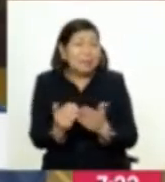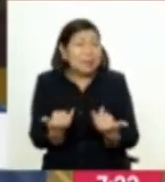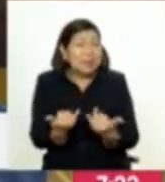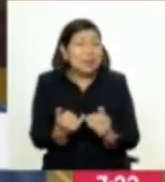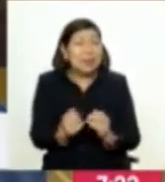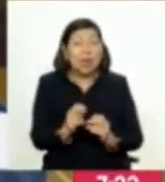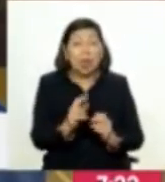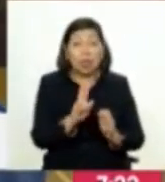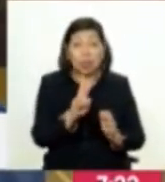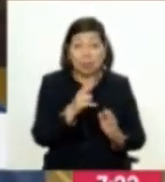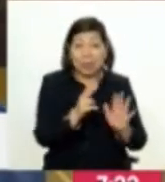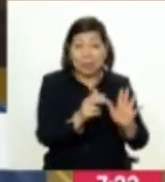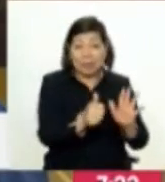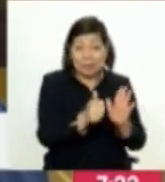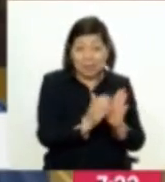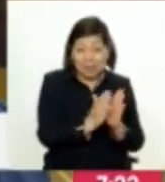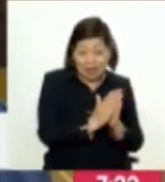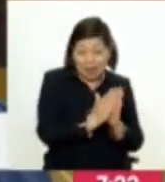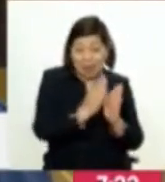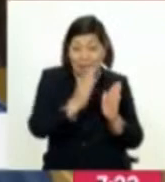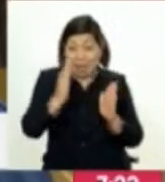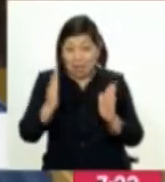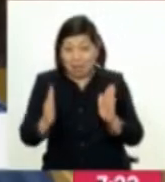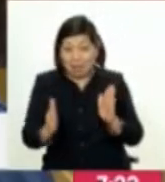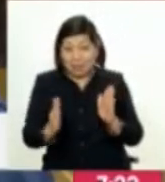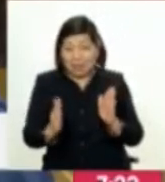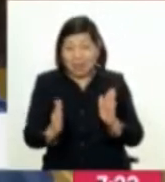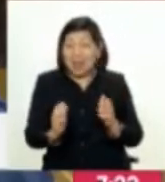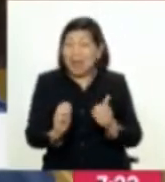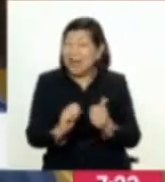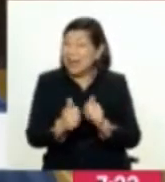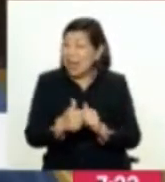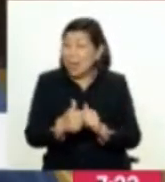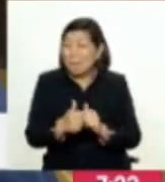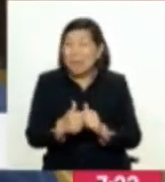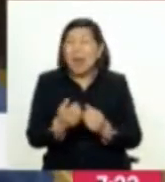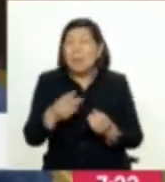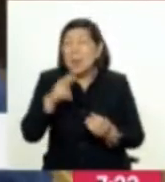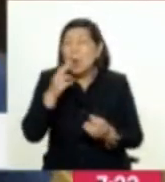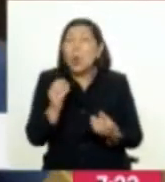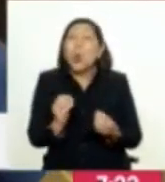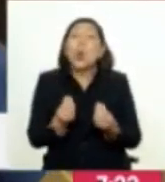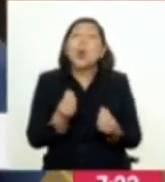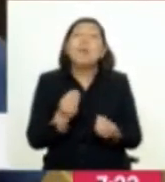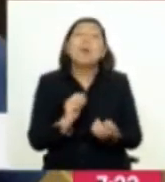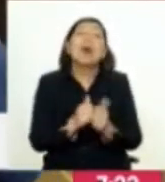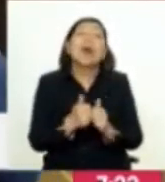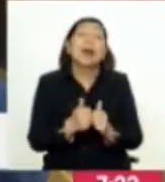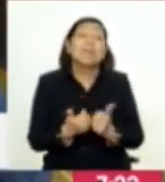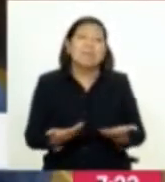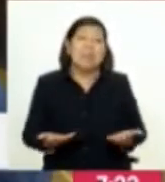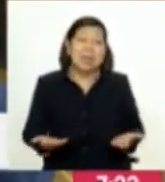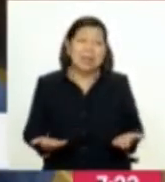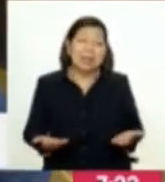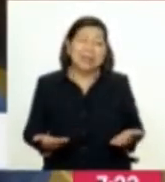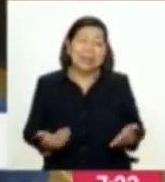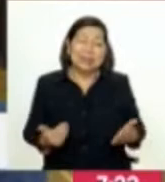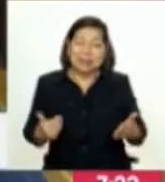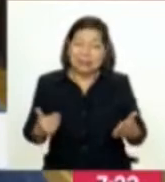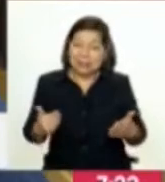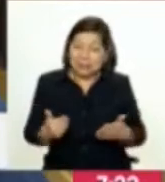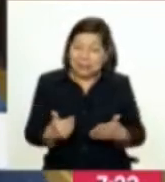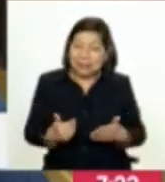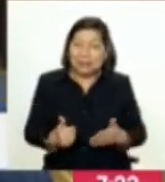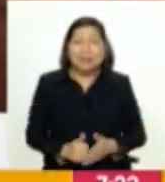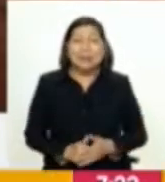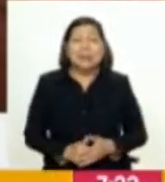del 2016 para acá la situación cambia. Uh-huh. ¿Y cómo cambia? Es que nos frenamos.